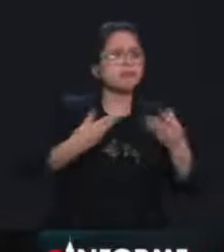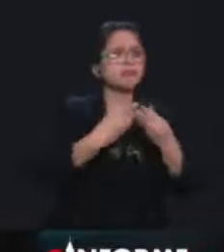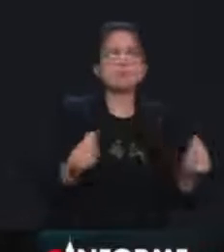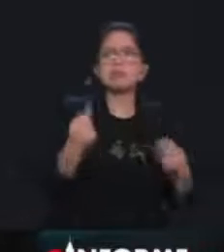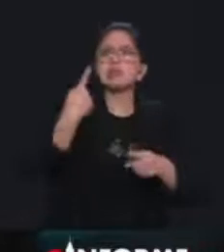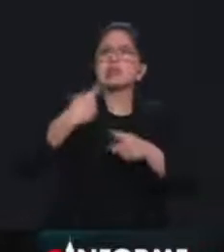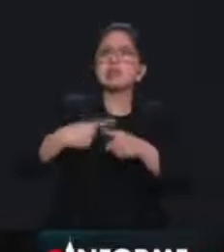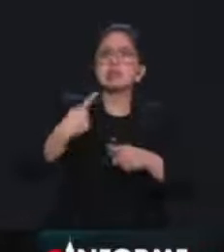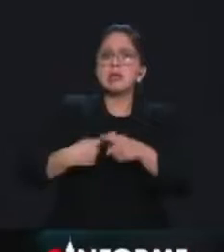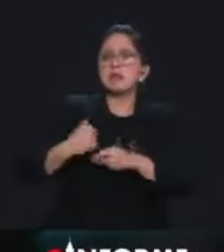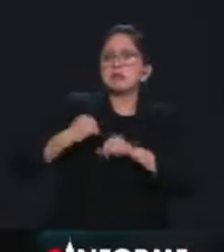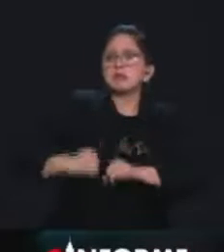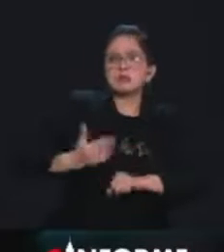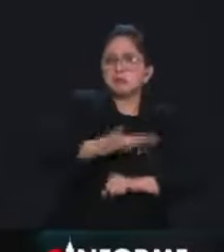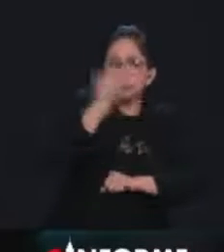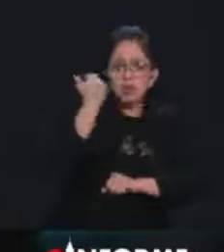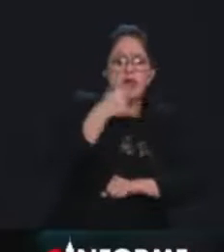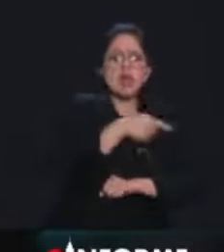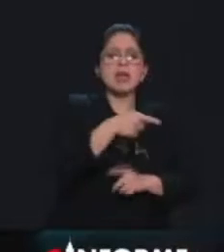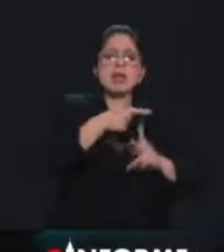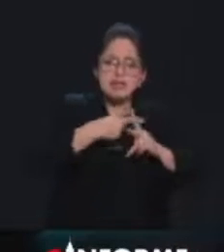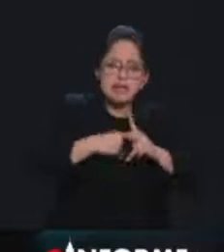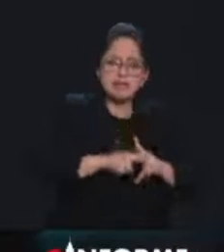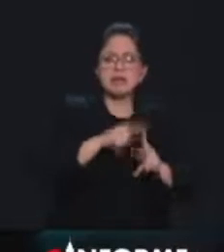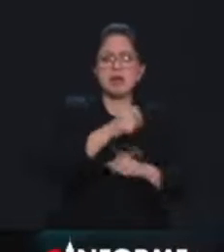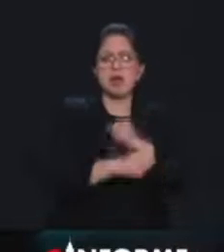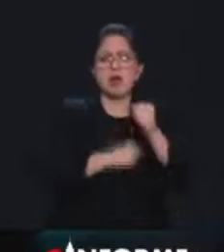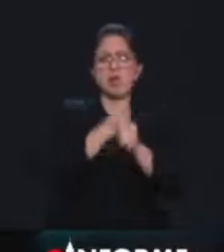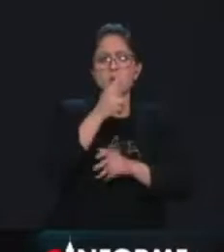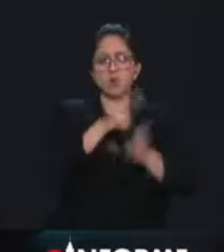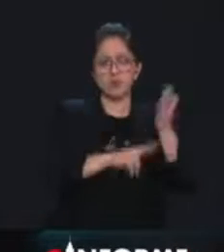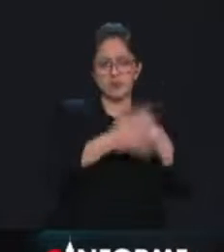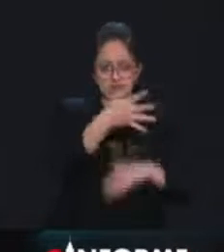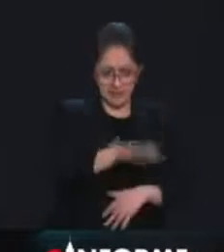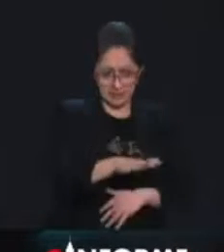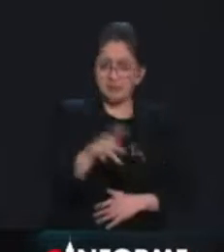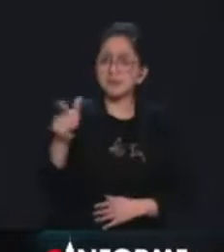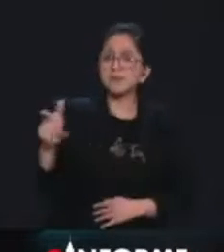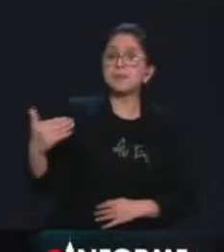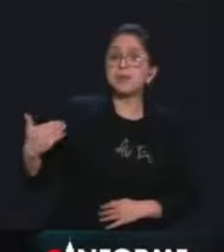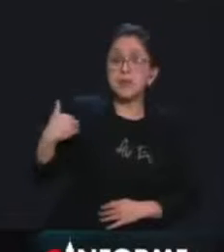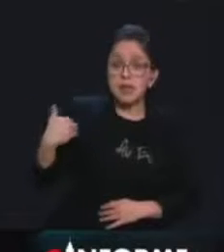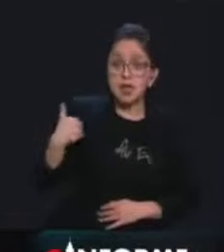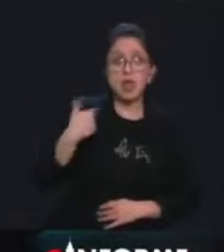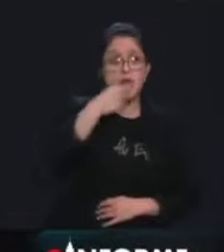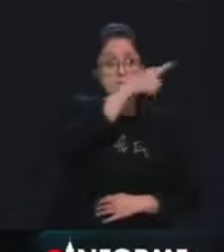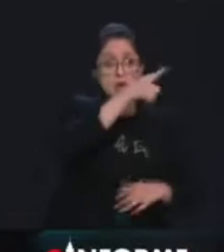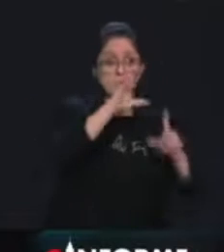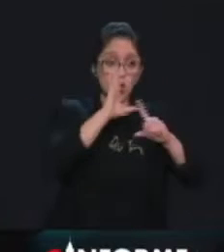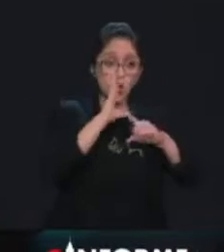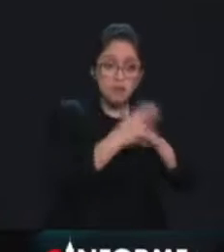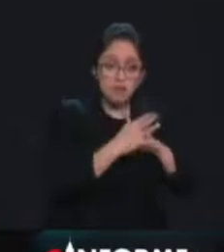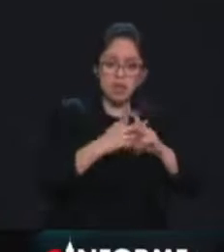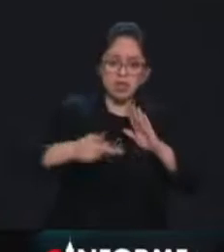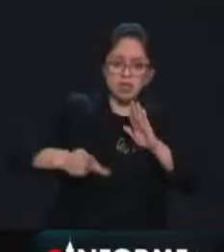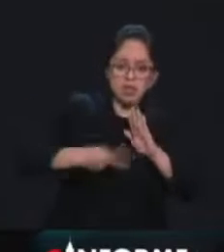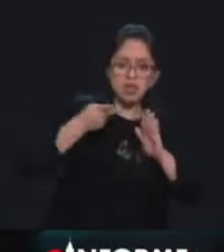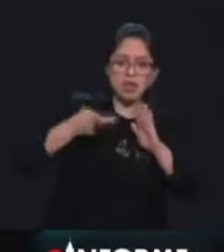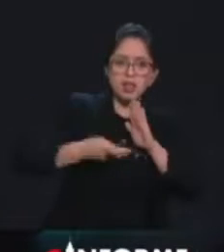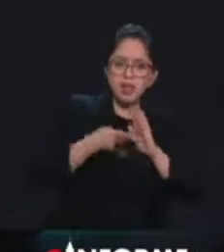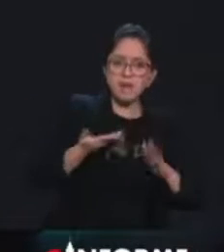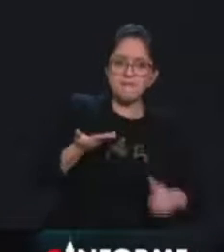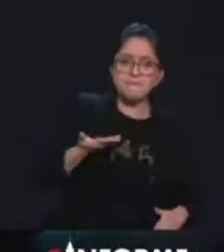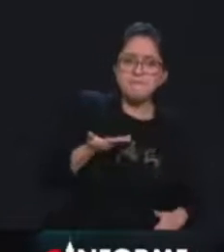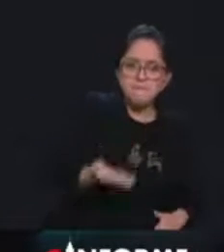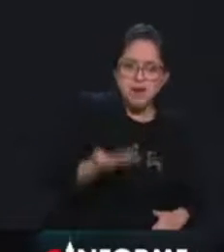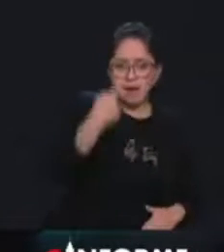creación del comité data del 2010. Como tú bien lo señalas, hubo varios intentos para que finalmente el comité